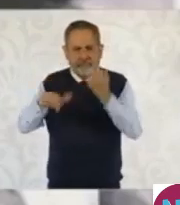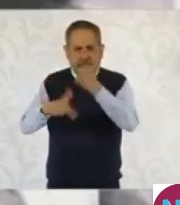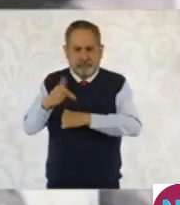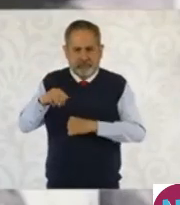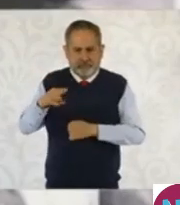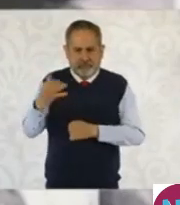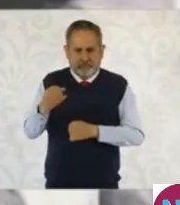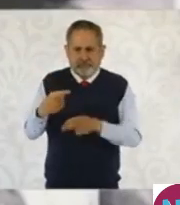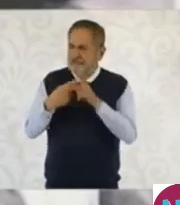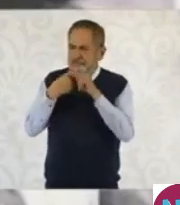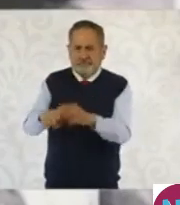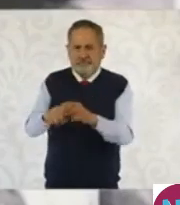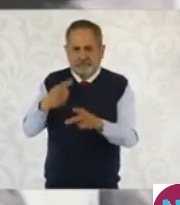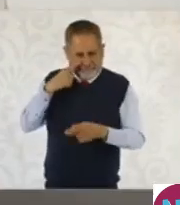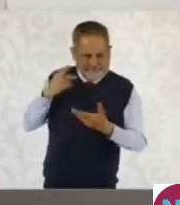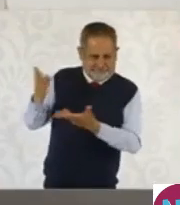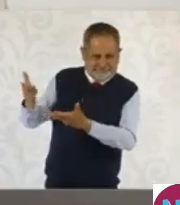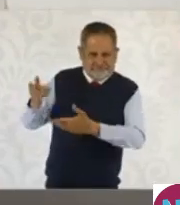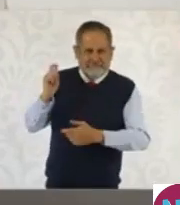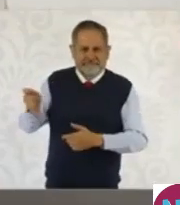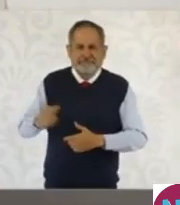puesto en marcha este hospital.